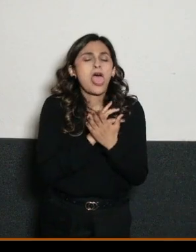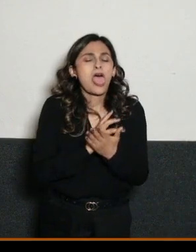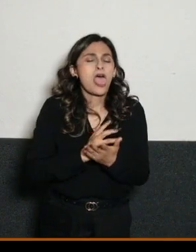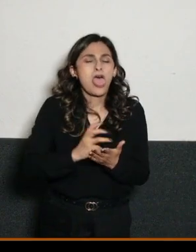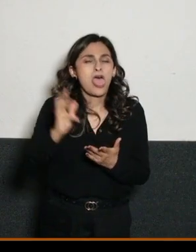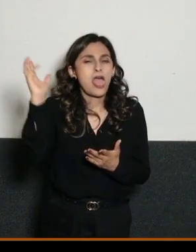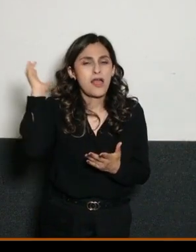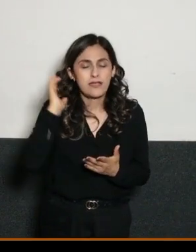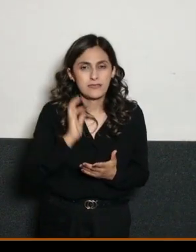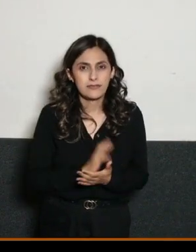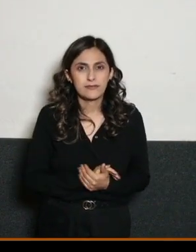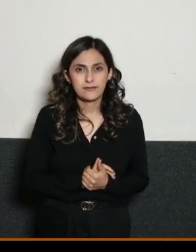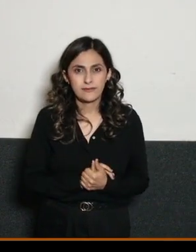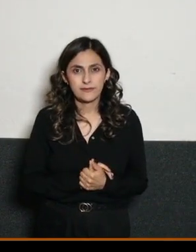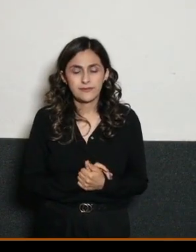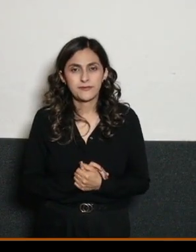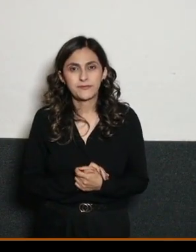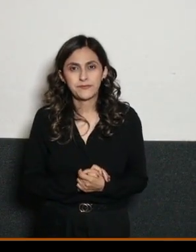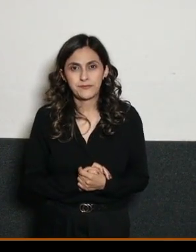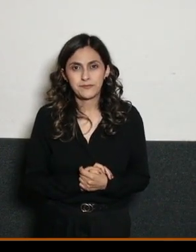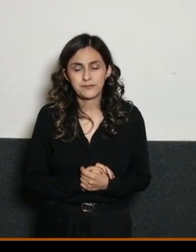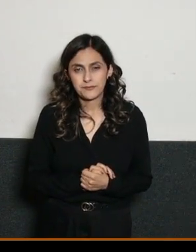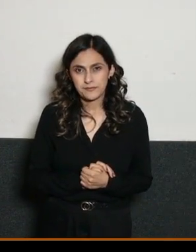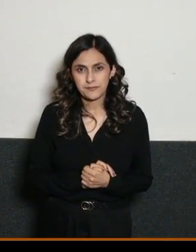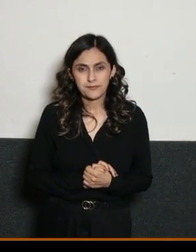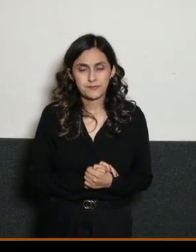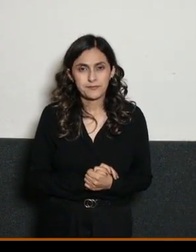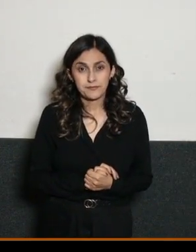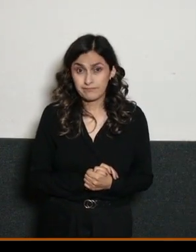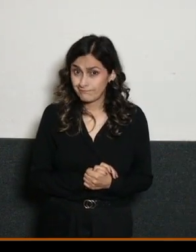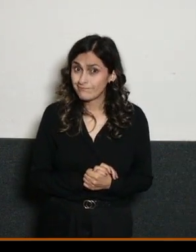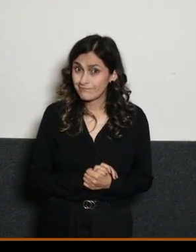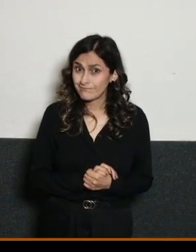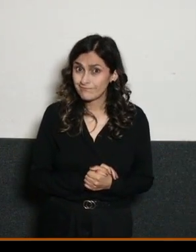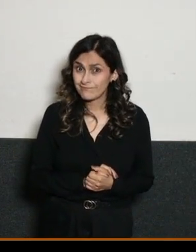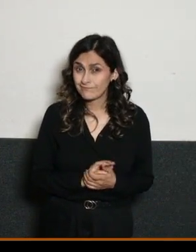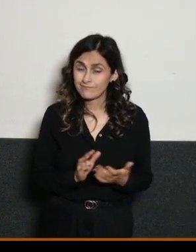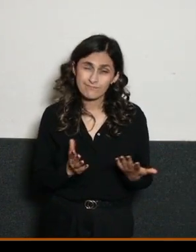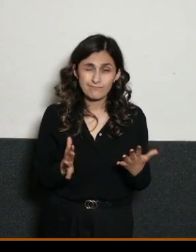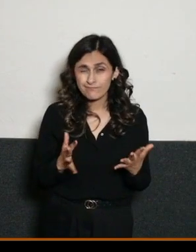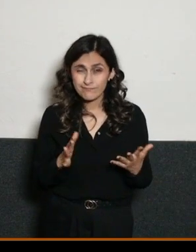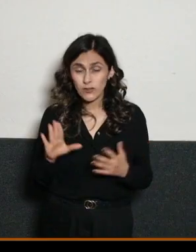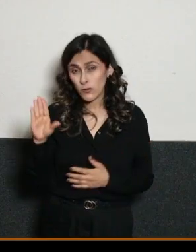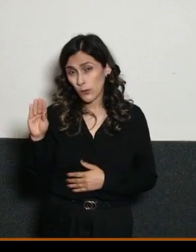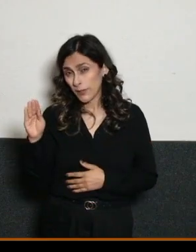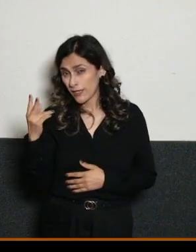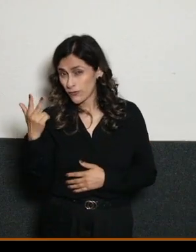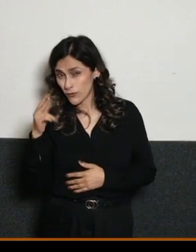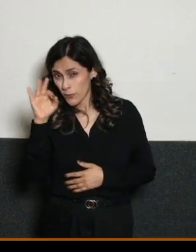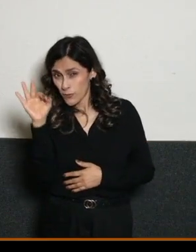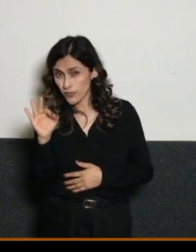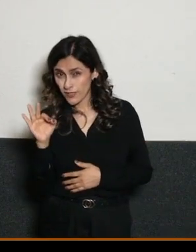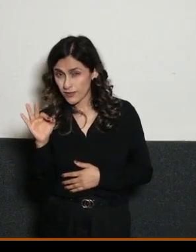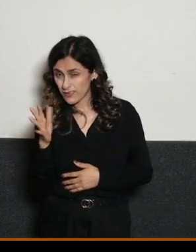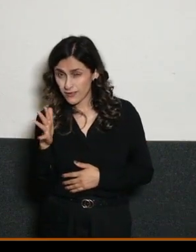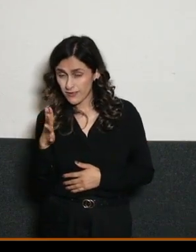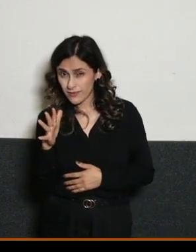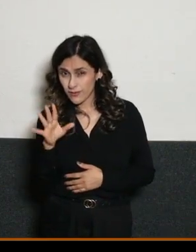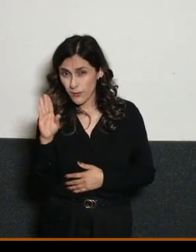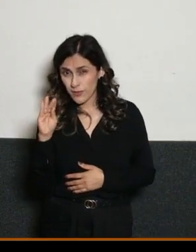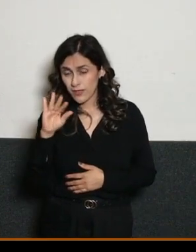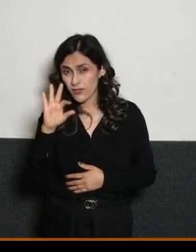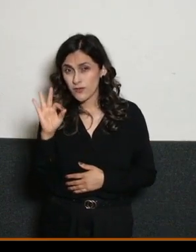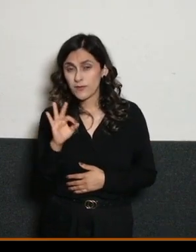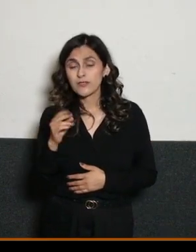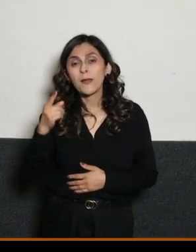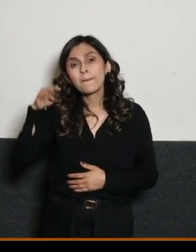estoy diciendo. 1, 2. O sea, estamos hablando de un ¿qué? 98%. 98% de las personas